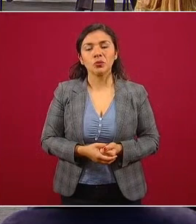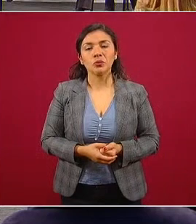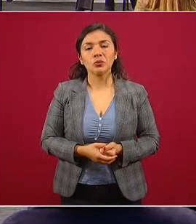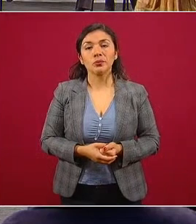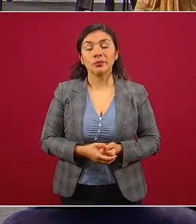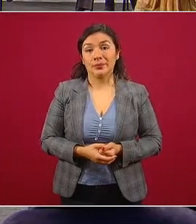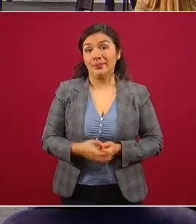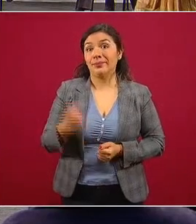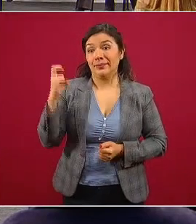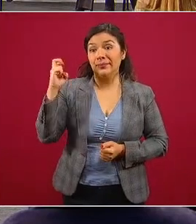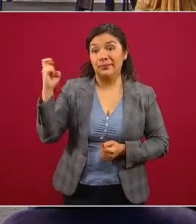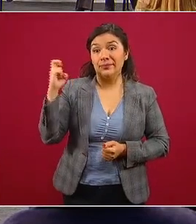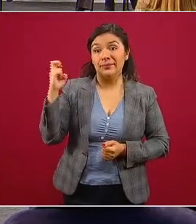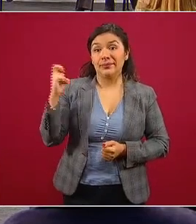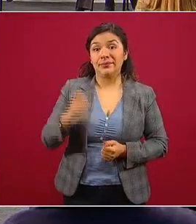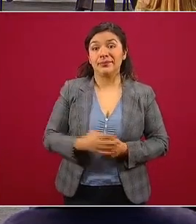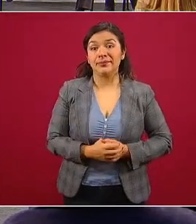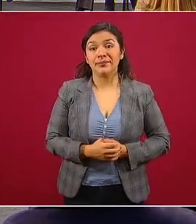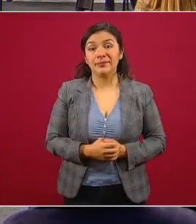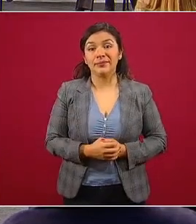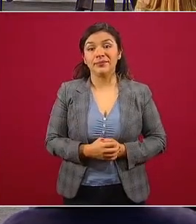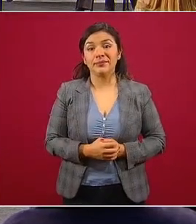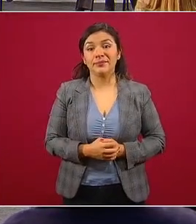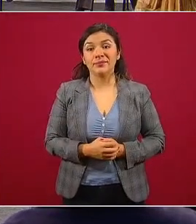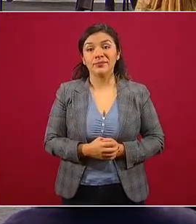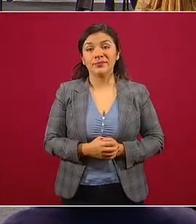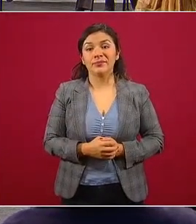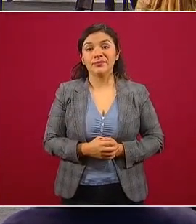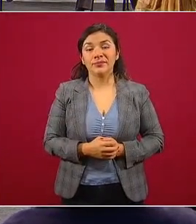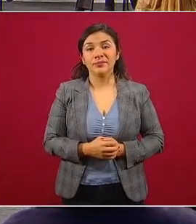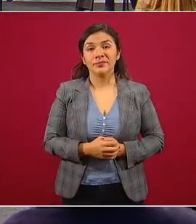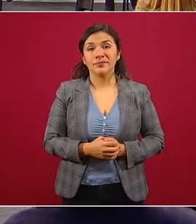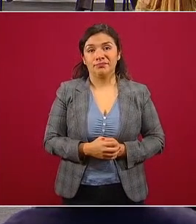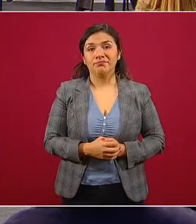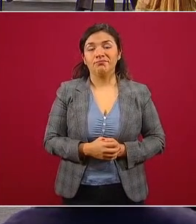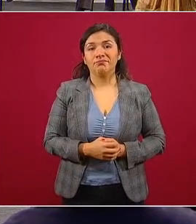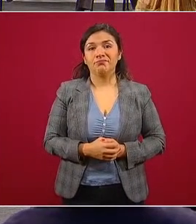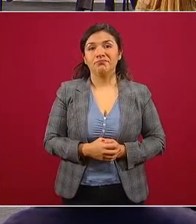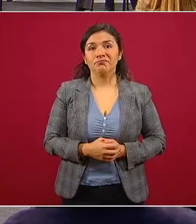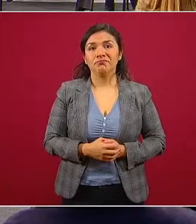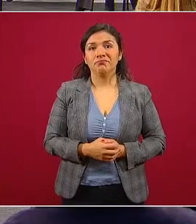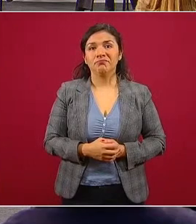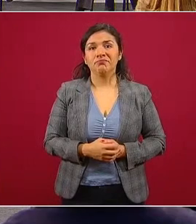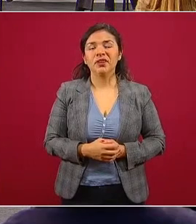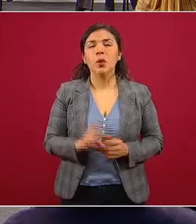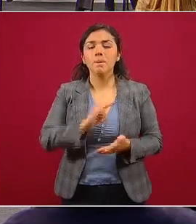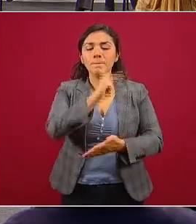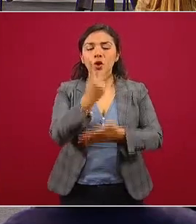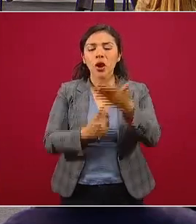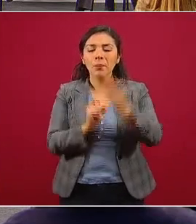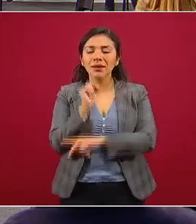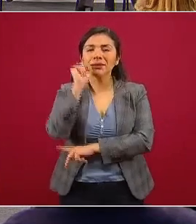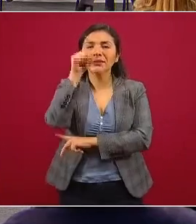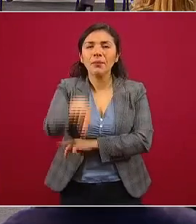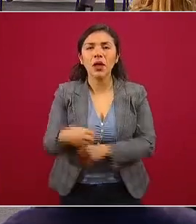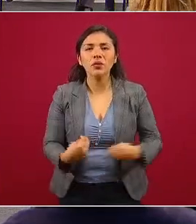Esa es la primera. Da pocos frutos sembrando vida. Bueno, ¿cómo va a dar frutos? A